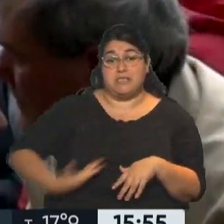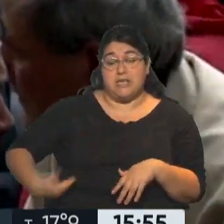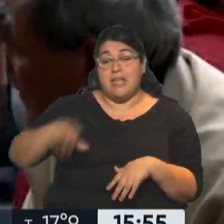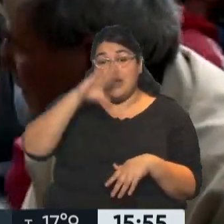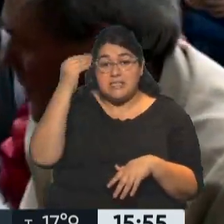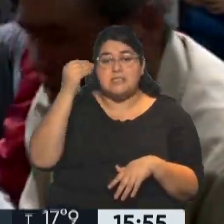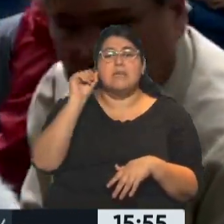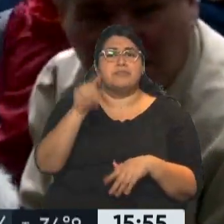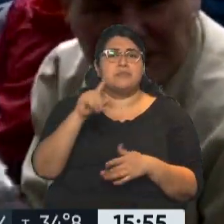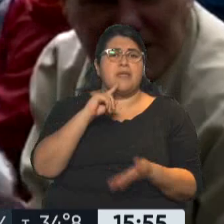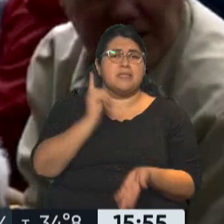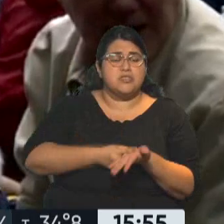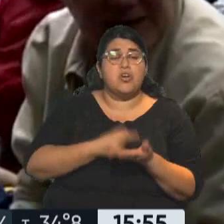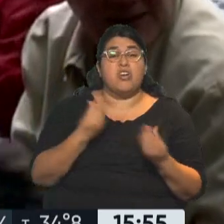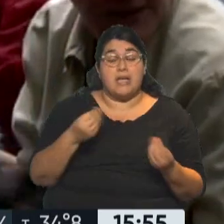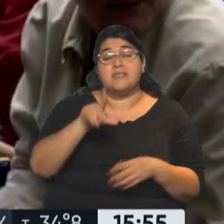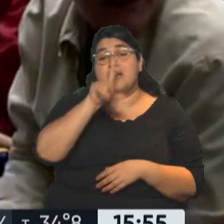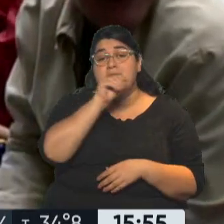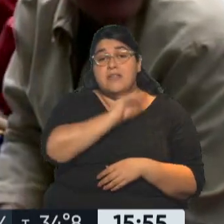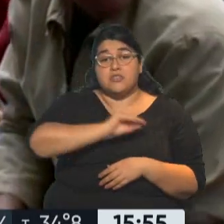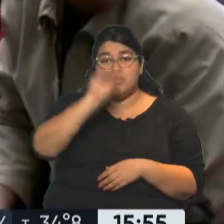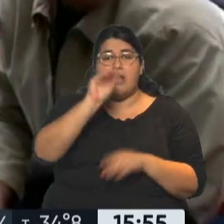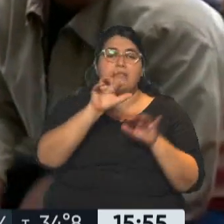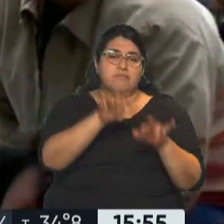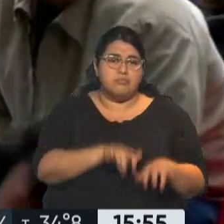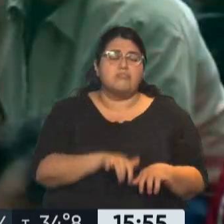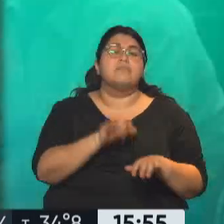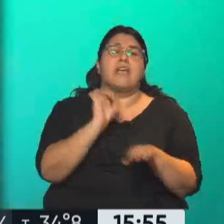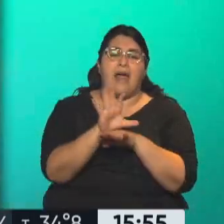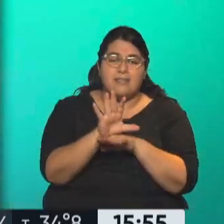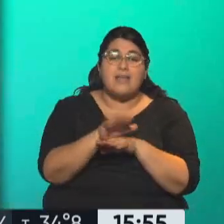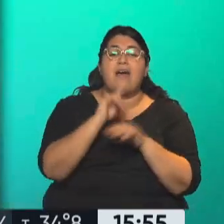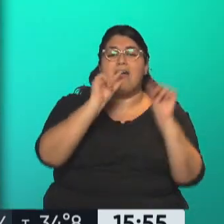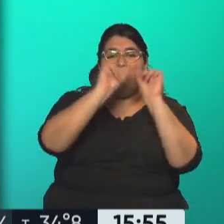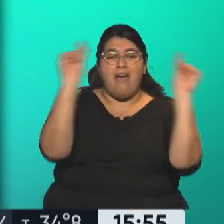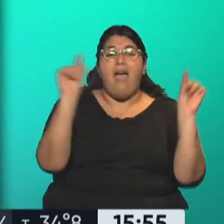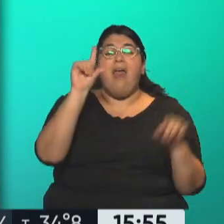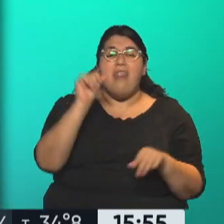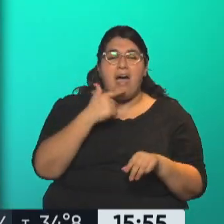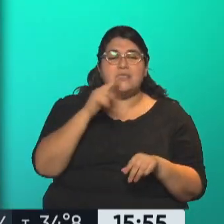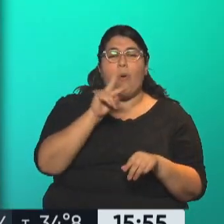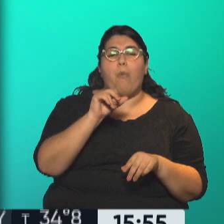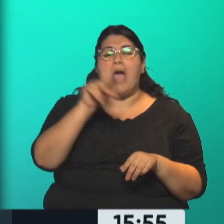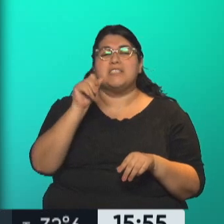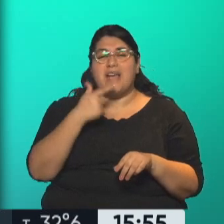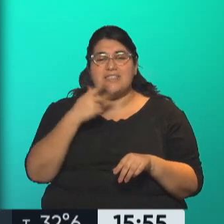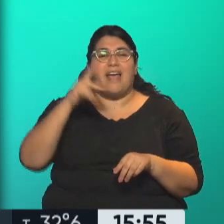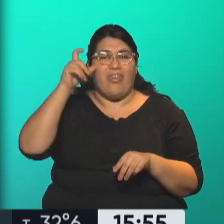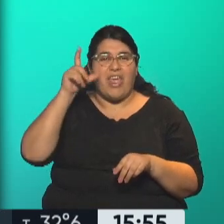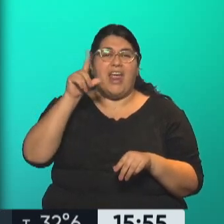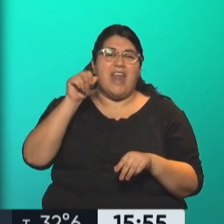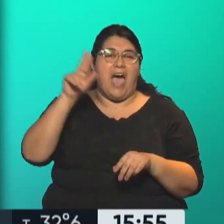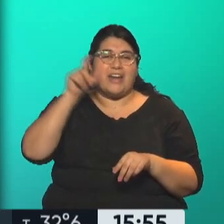fernández de kirchner que a través de sus redes escribió una carta titulada las vallas del señor la red está allí